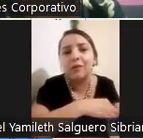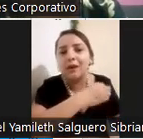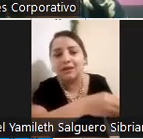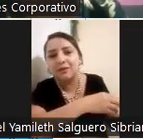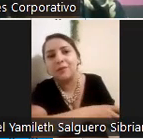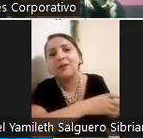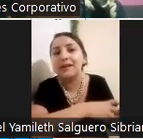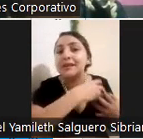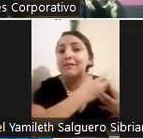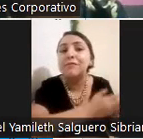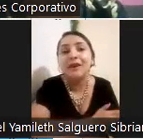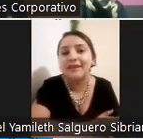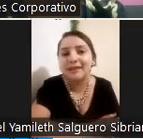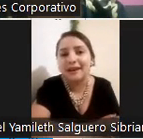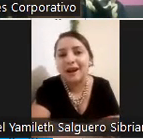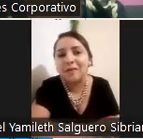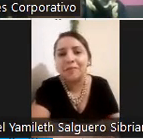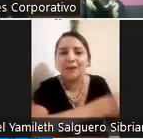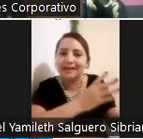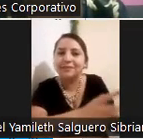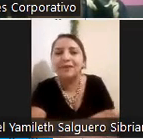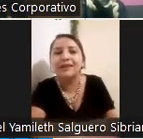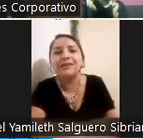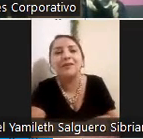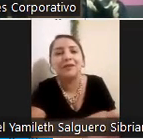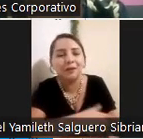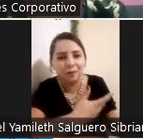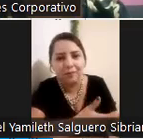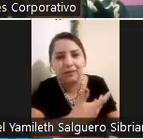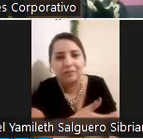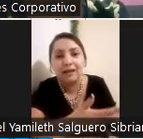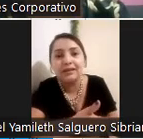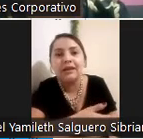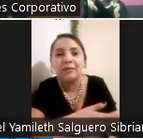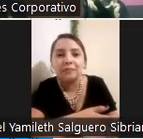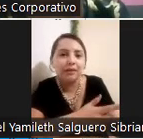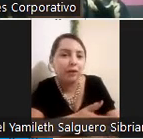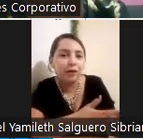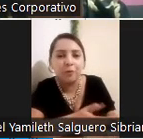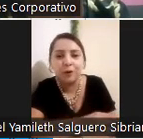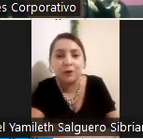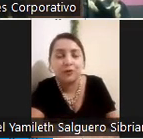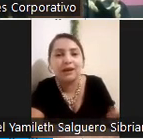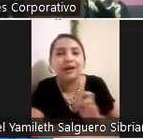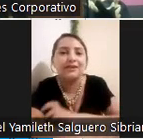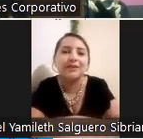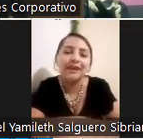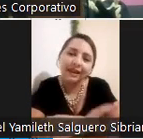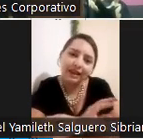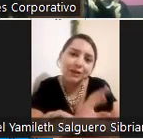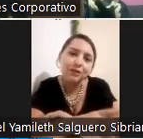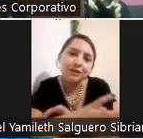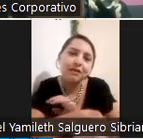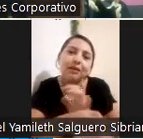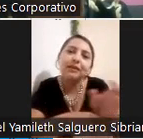descuento en un accesorio porque ya sabemos que ella tiene la cama pero le hace falta todavía complementar más para mejorar un poquito su descanso